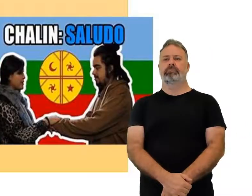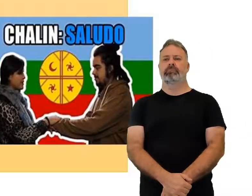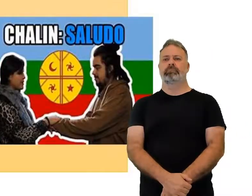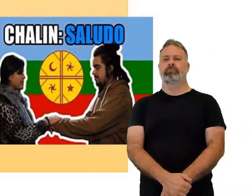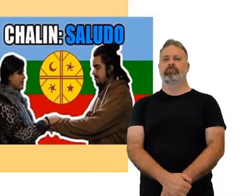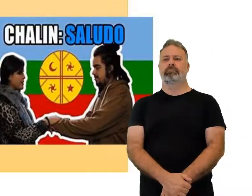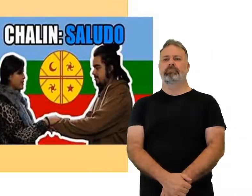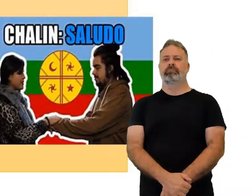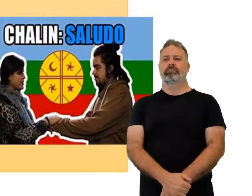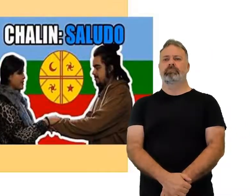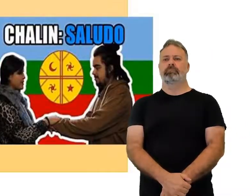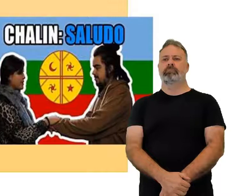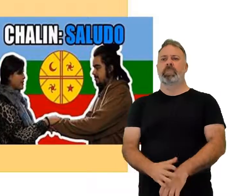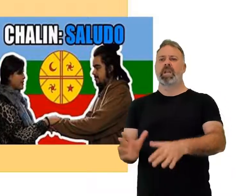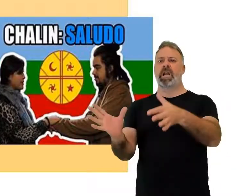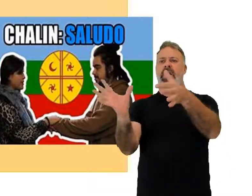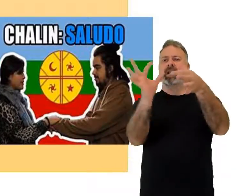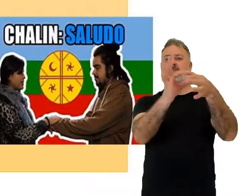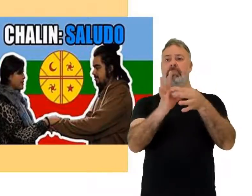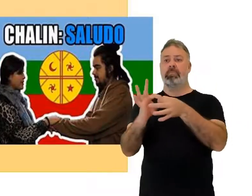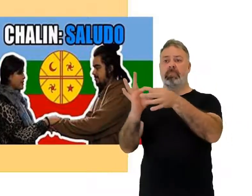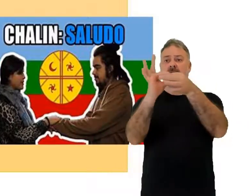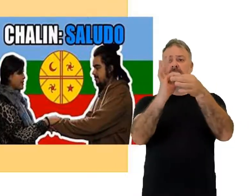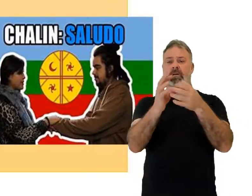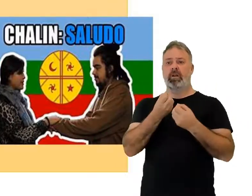De la comunicación no verbal,